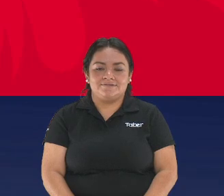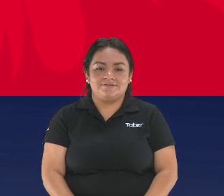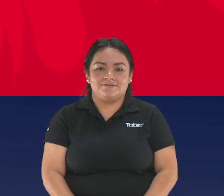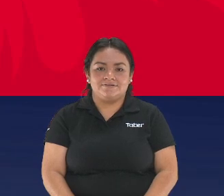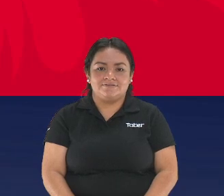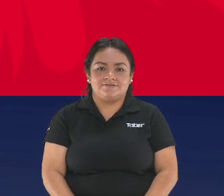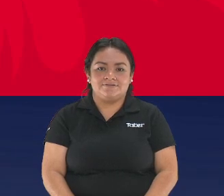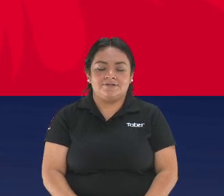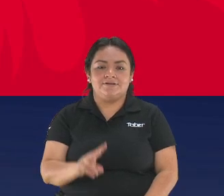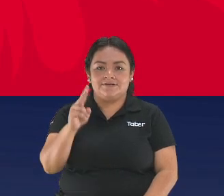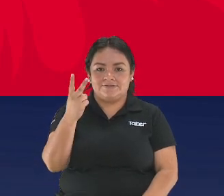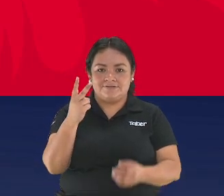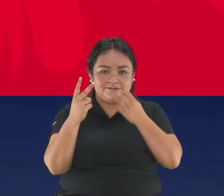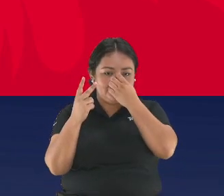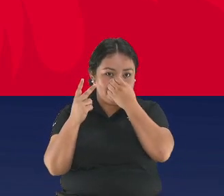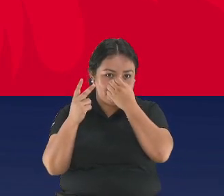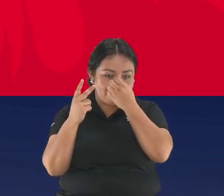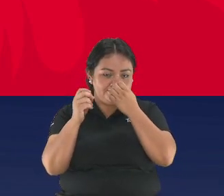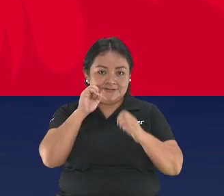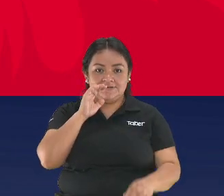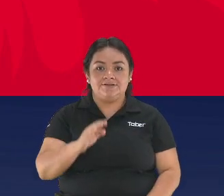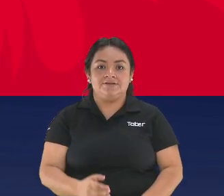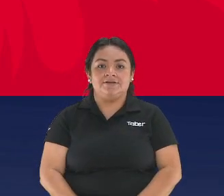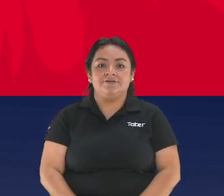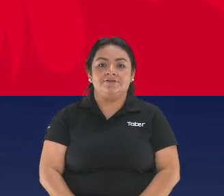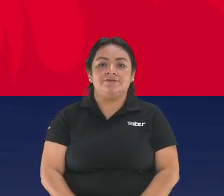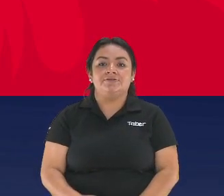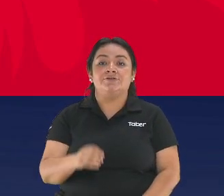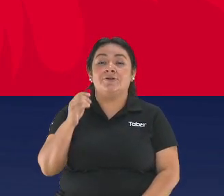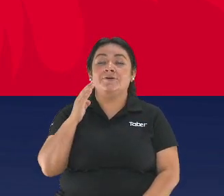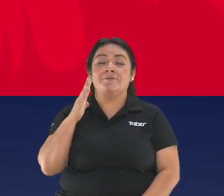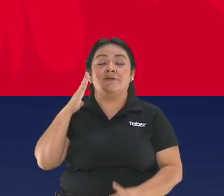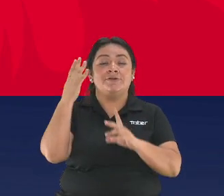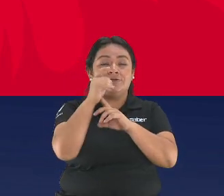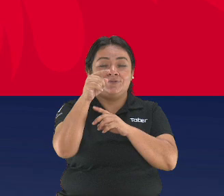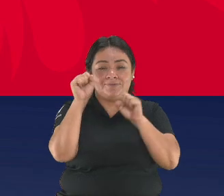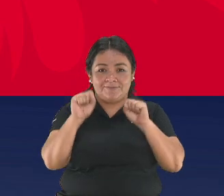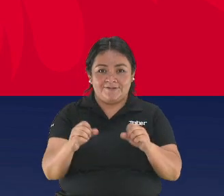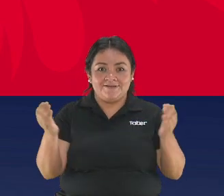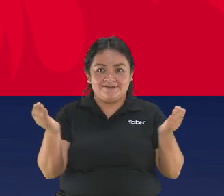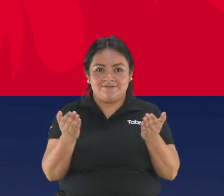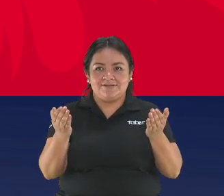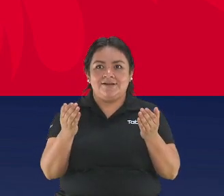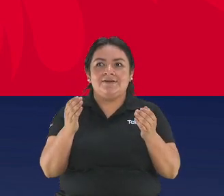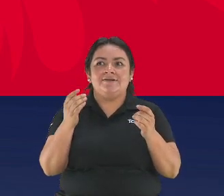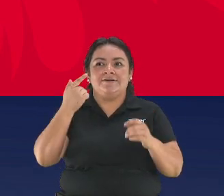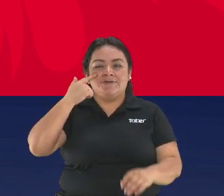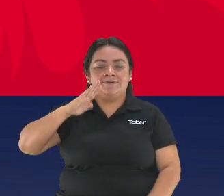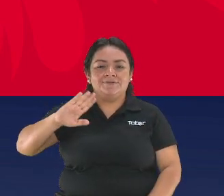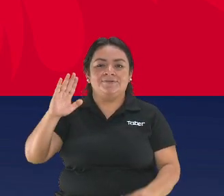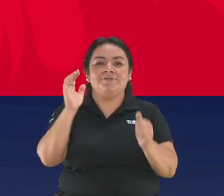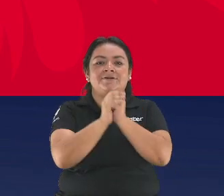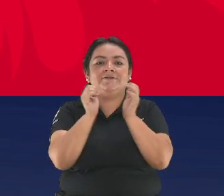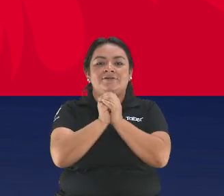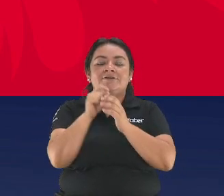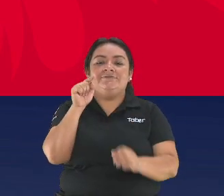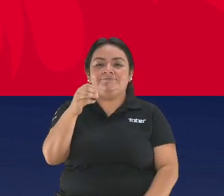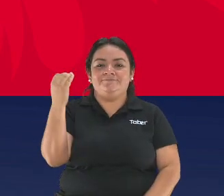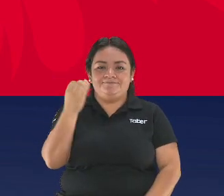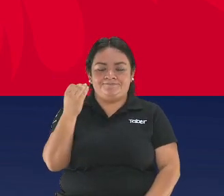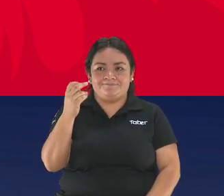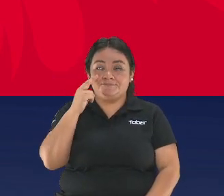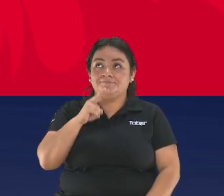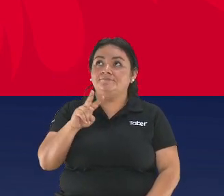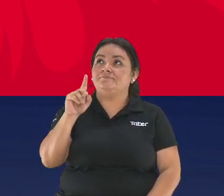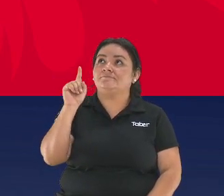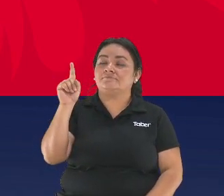el segundo aspecto que te dije que para superar las pruebas las dificultades tienes que verla bajo la óptica